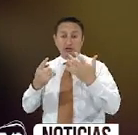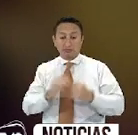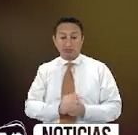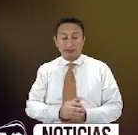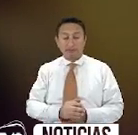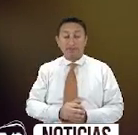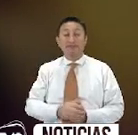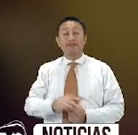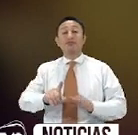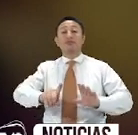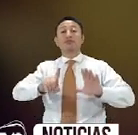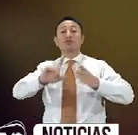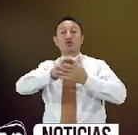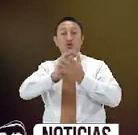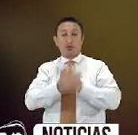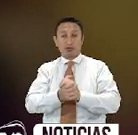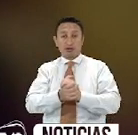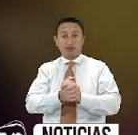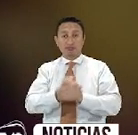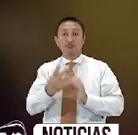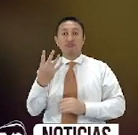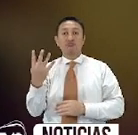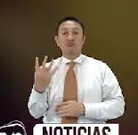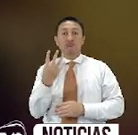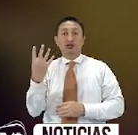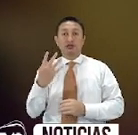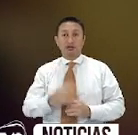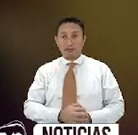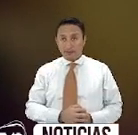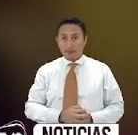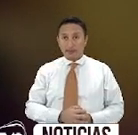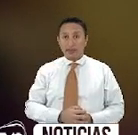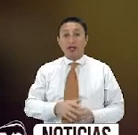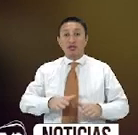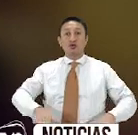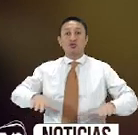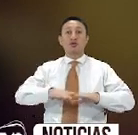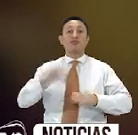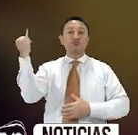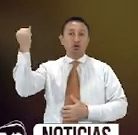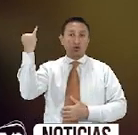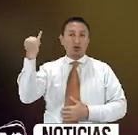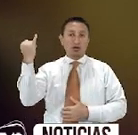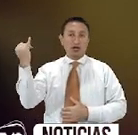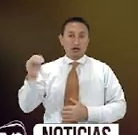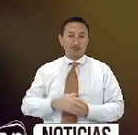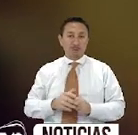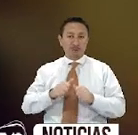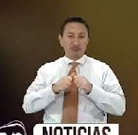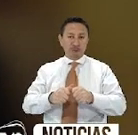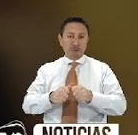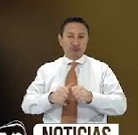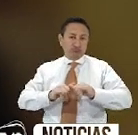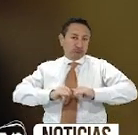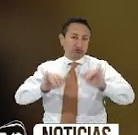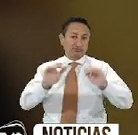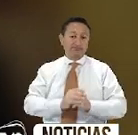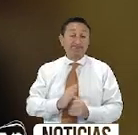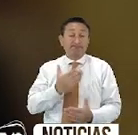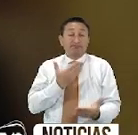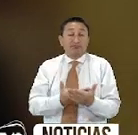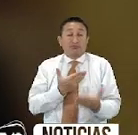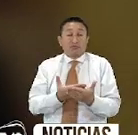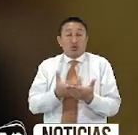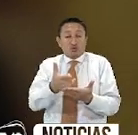la semana del 6 de noviembre de 4 horas. Para las zonas industriales los horarios van a mantenerse. Quiero agradecerles por